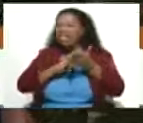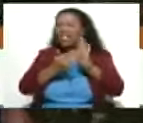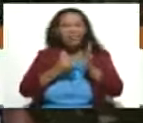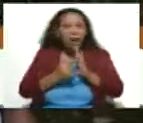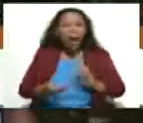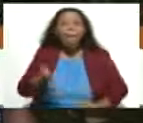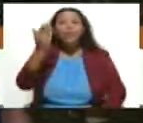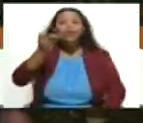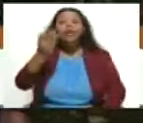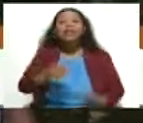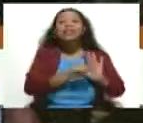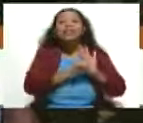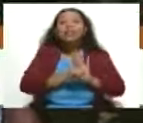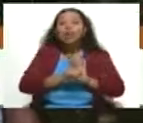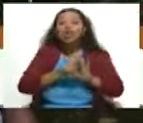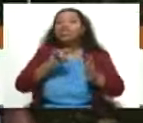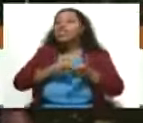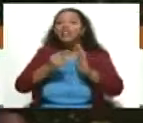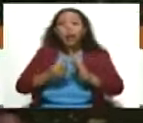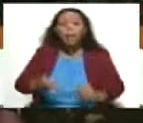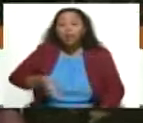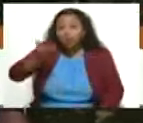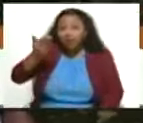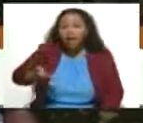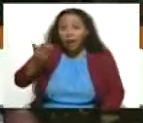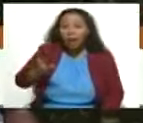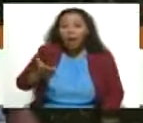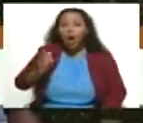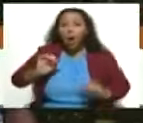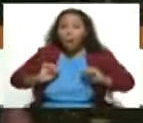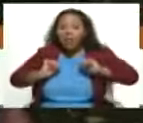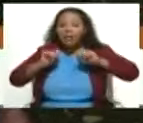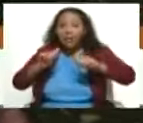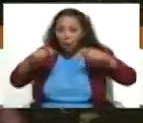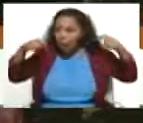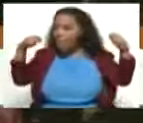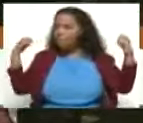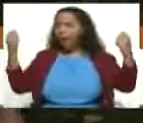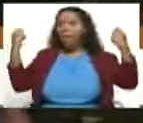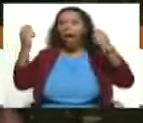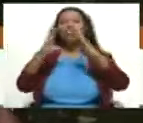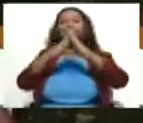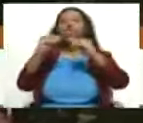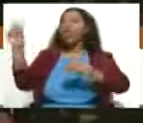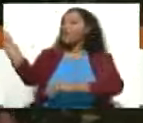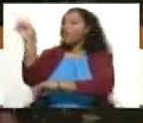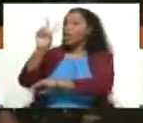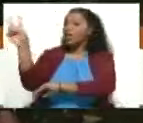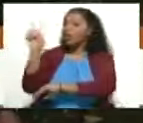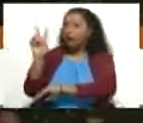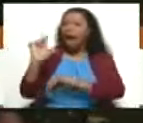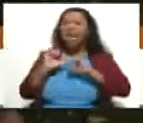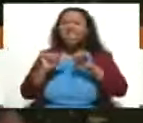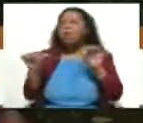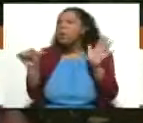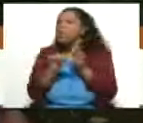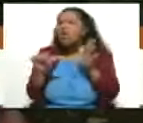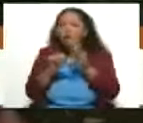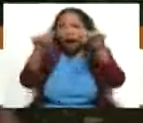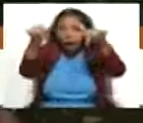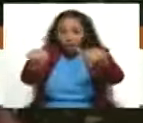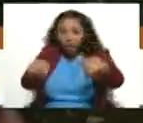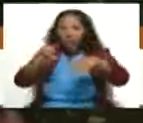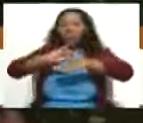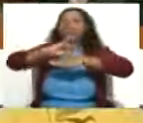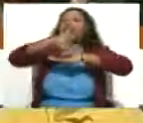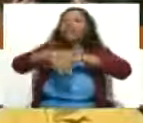un simbolismo de fuerza. Hoy iniciamos una campaña por todo el país y la iniciamos aquí en Delta